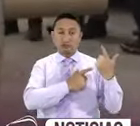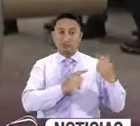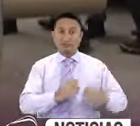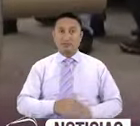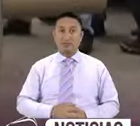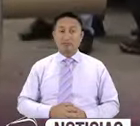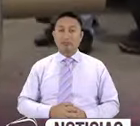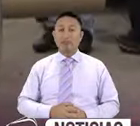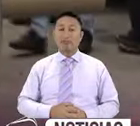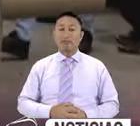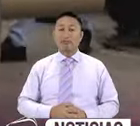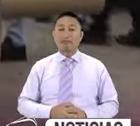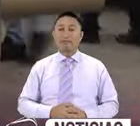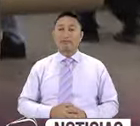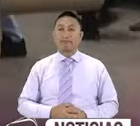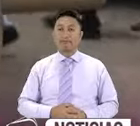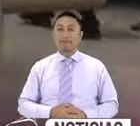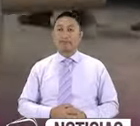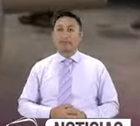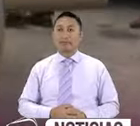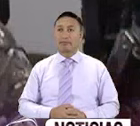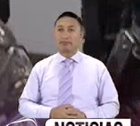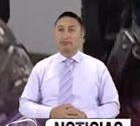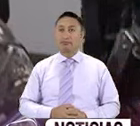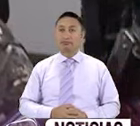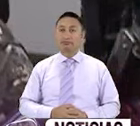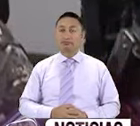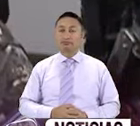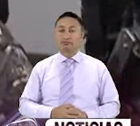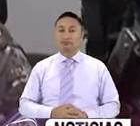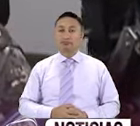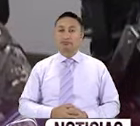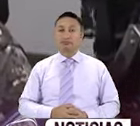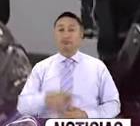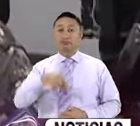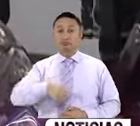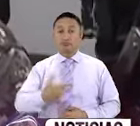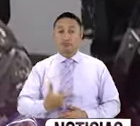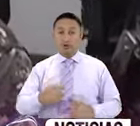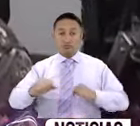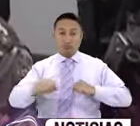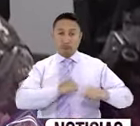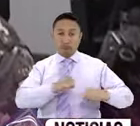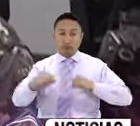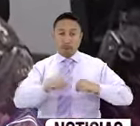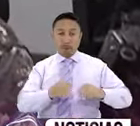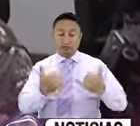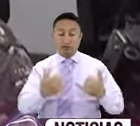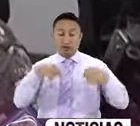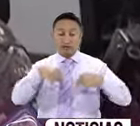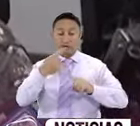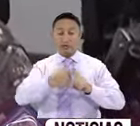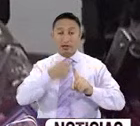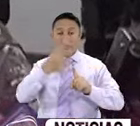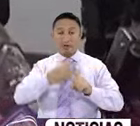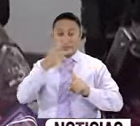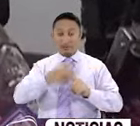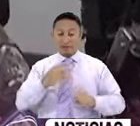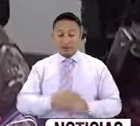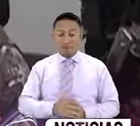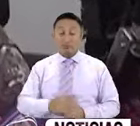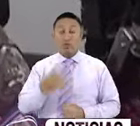fuerzas especiales. Dentro de los operativos que hemos desarrollado en estos meses, es del cuarto vehículo de